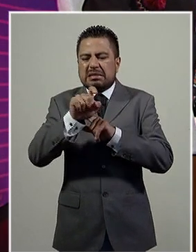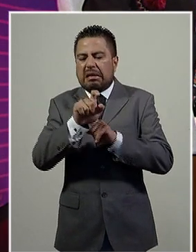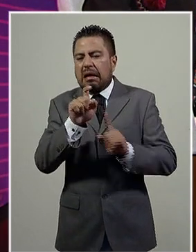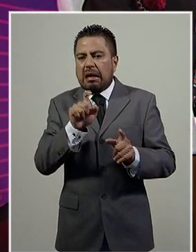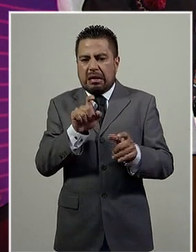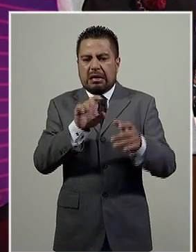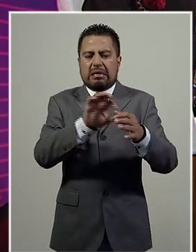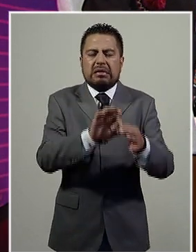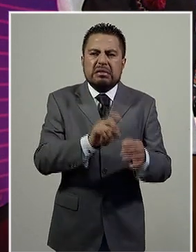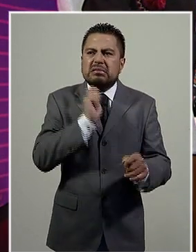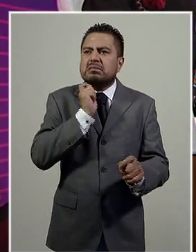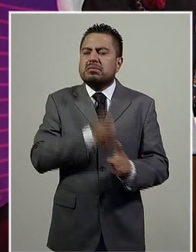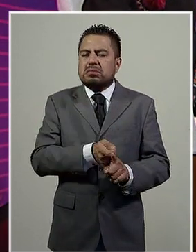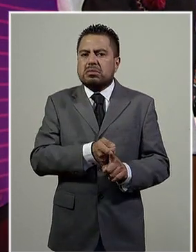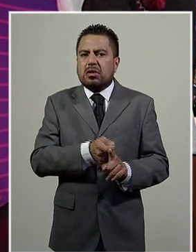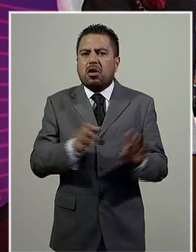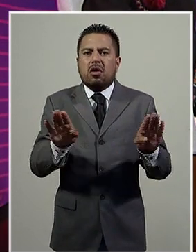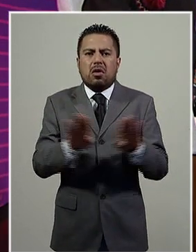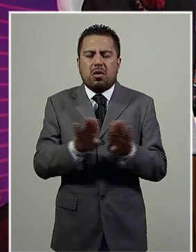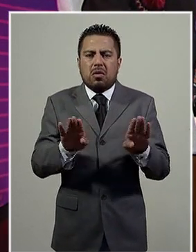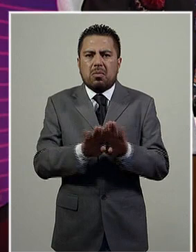asume como...